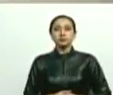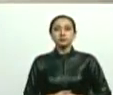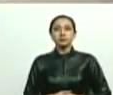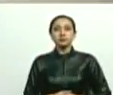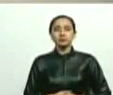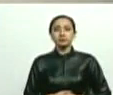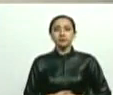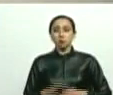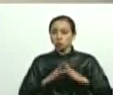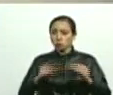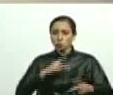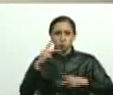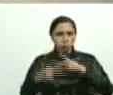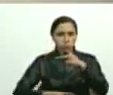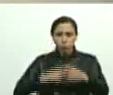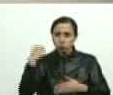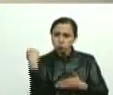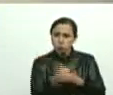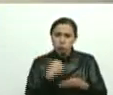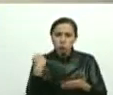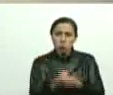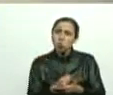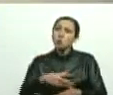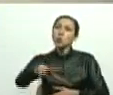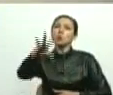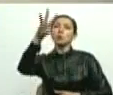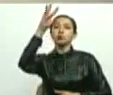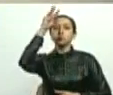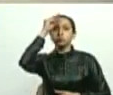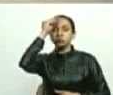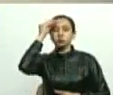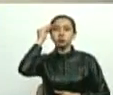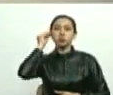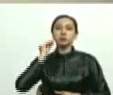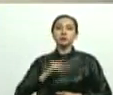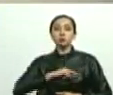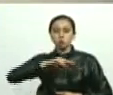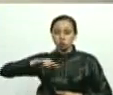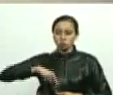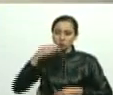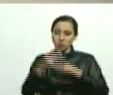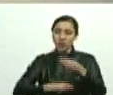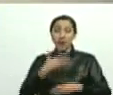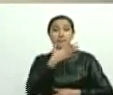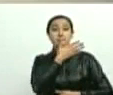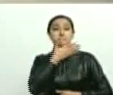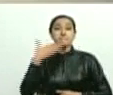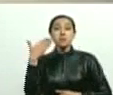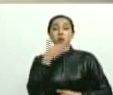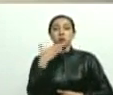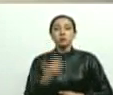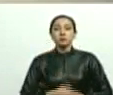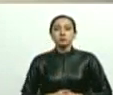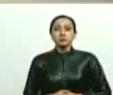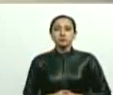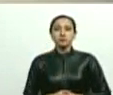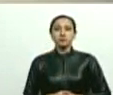Todos los procesos de lucha son procesos de aprendizaje, donde nos hacemos mejores